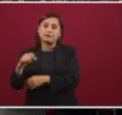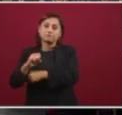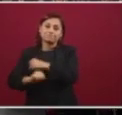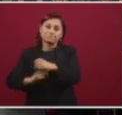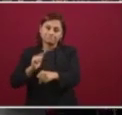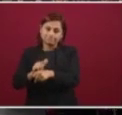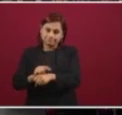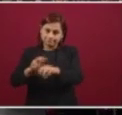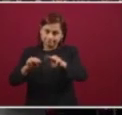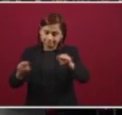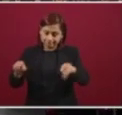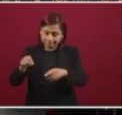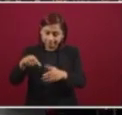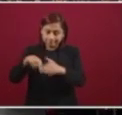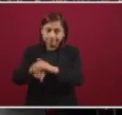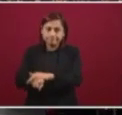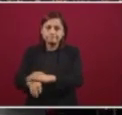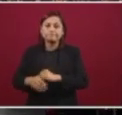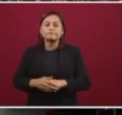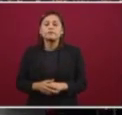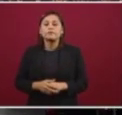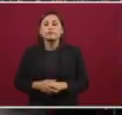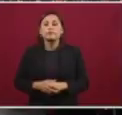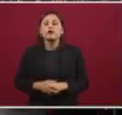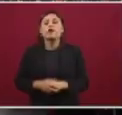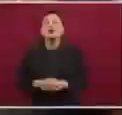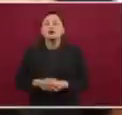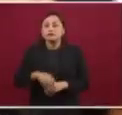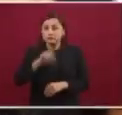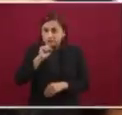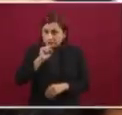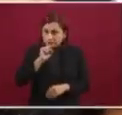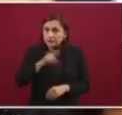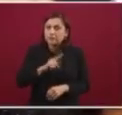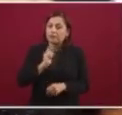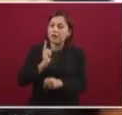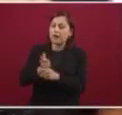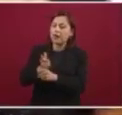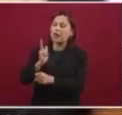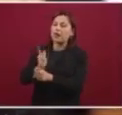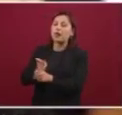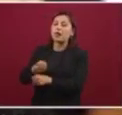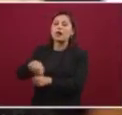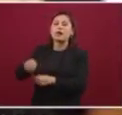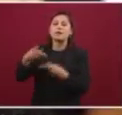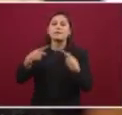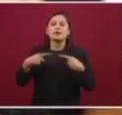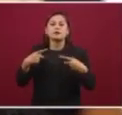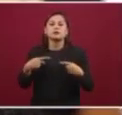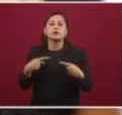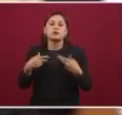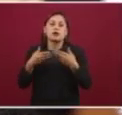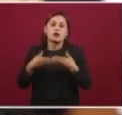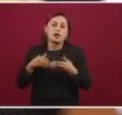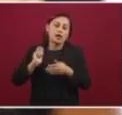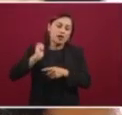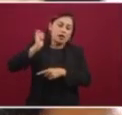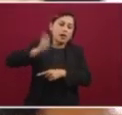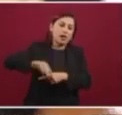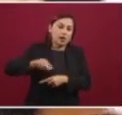se le ha señalado también a los pobladores por las malas artes de pesca, pero sin embargo no